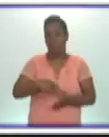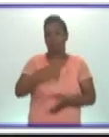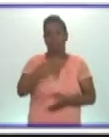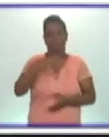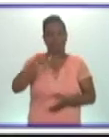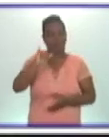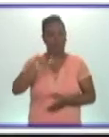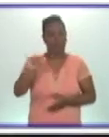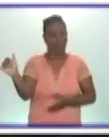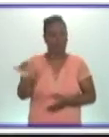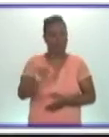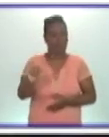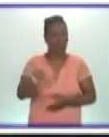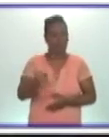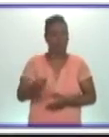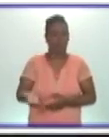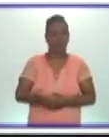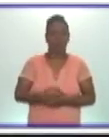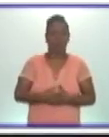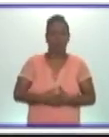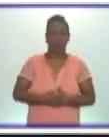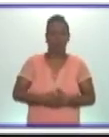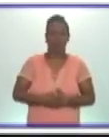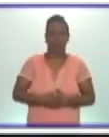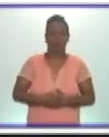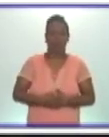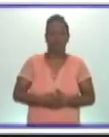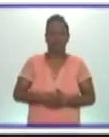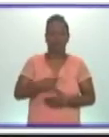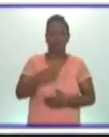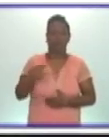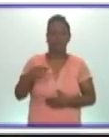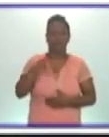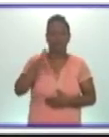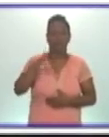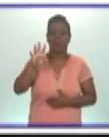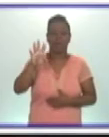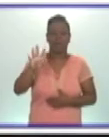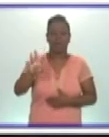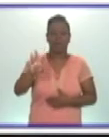4 por menos 6, menos 24.